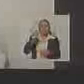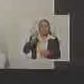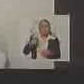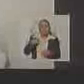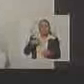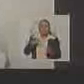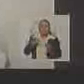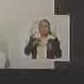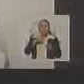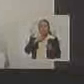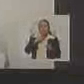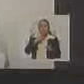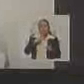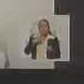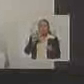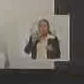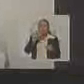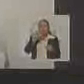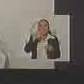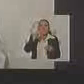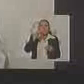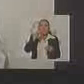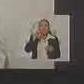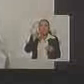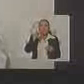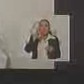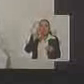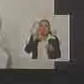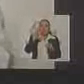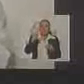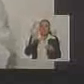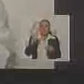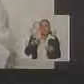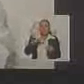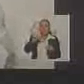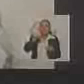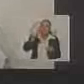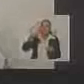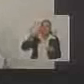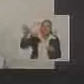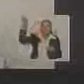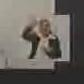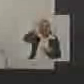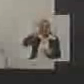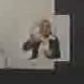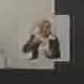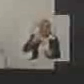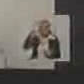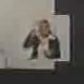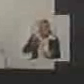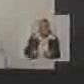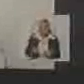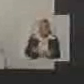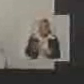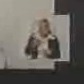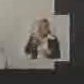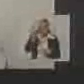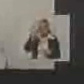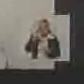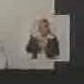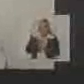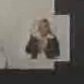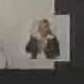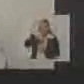Encuentro Social, realicemos el cambio y levantemos la voz. Podemos darnos cuenta y reitero la invitación a cada uno de los